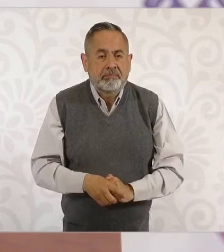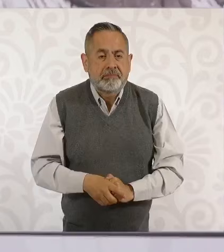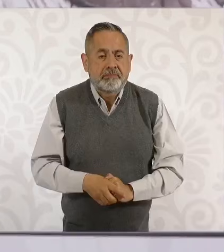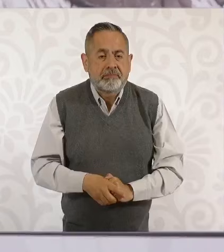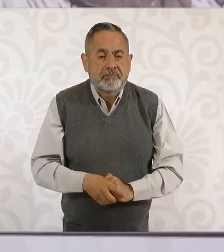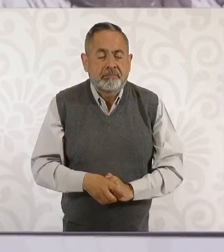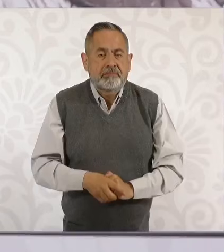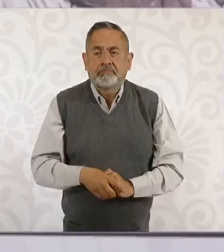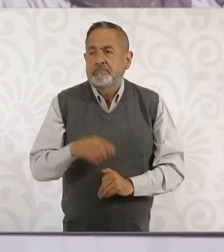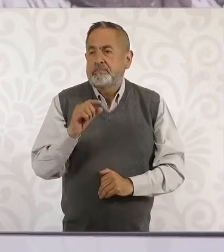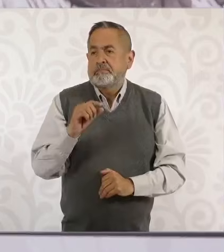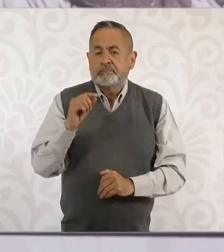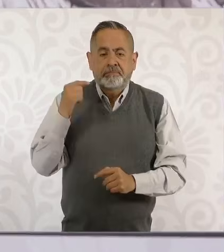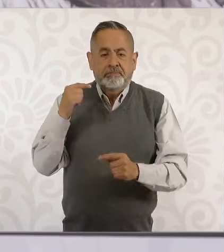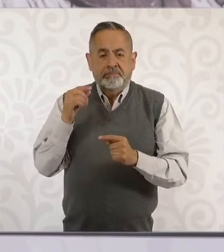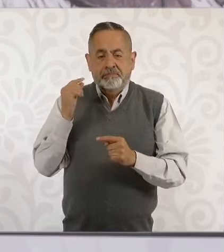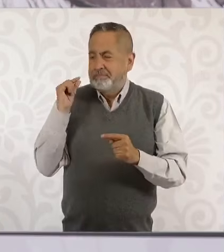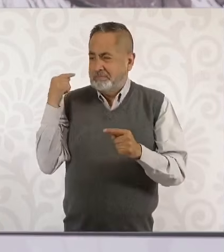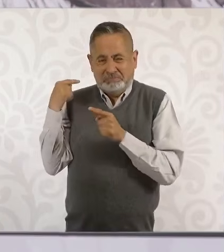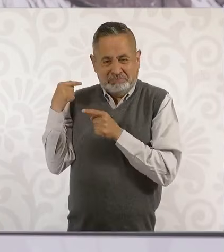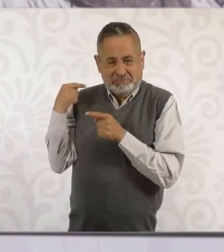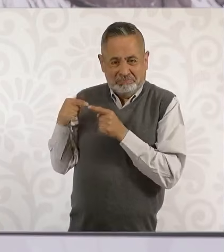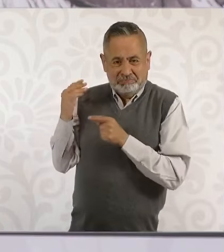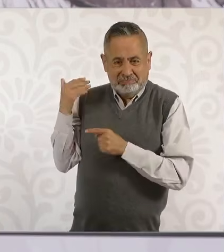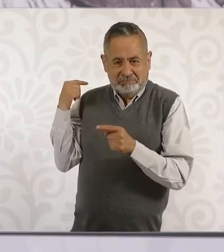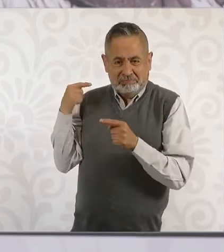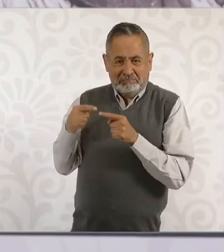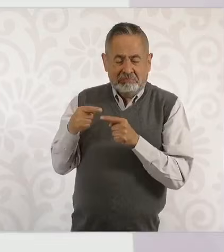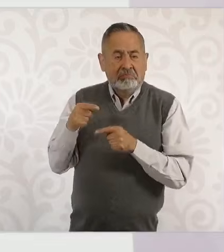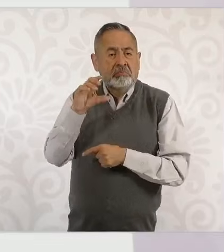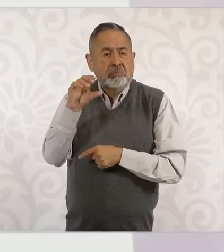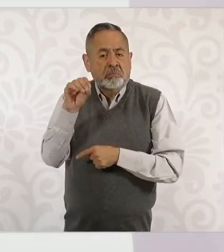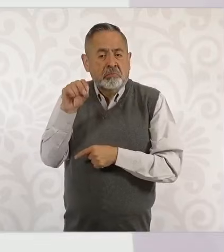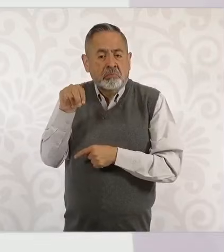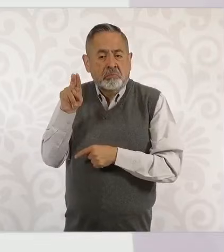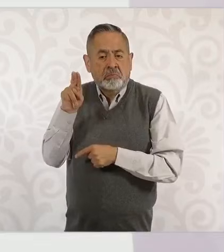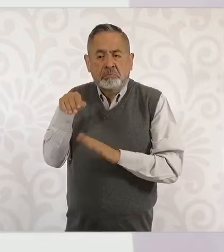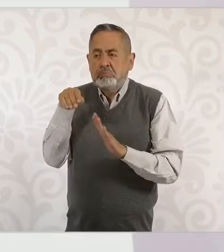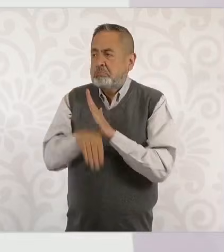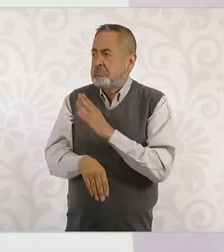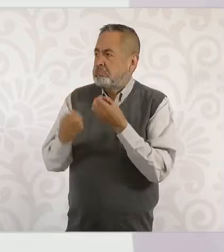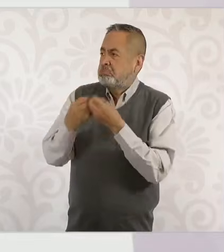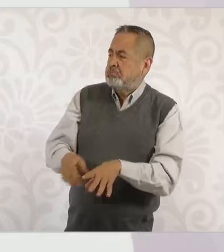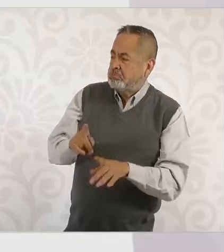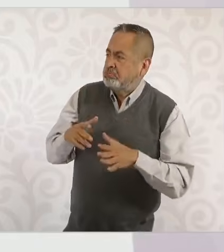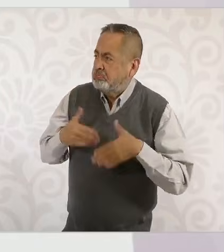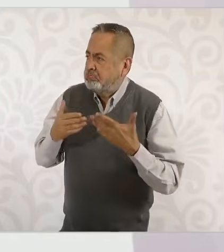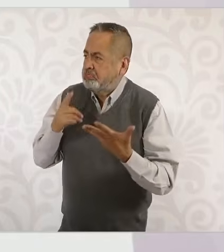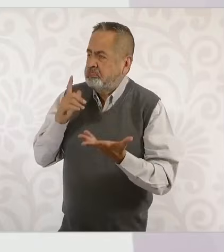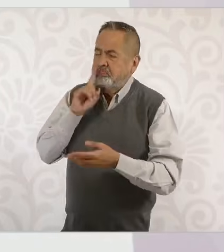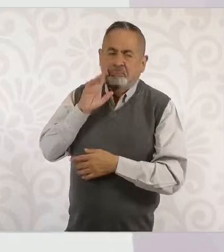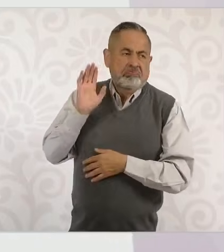en poco tiempo Naciones Unidas ha perdido muchísimo. Y esto tiene que ser un